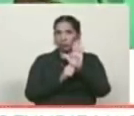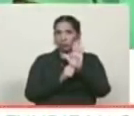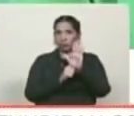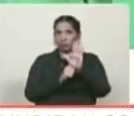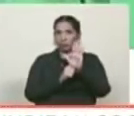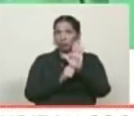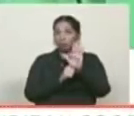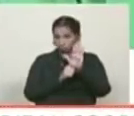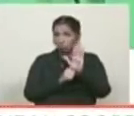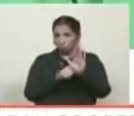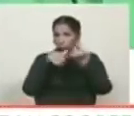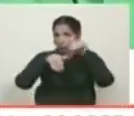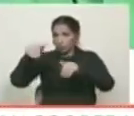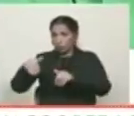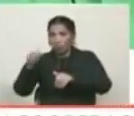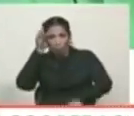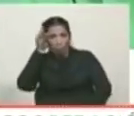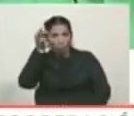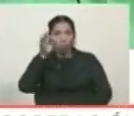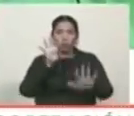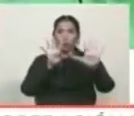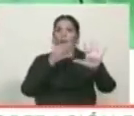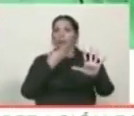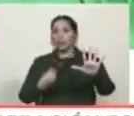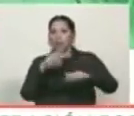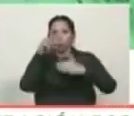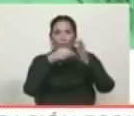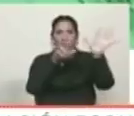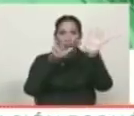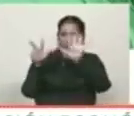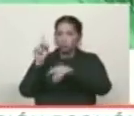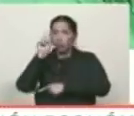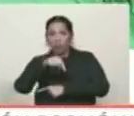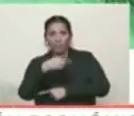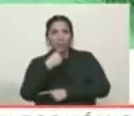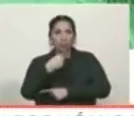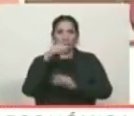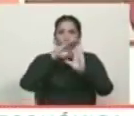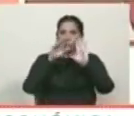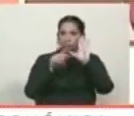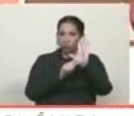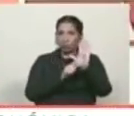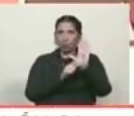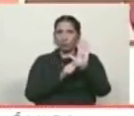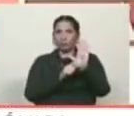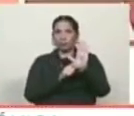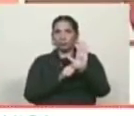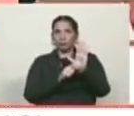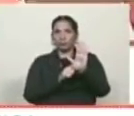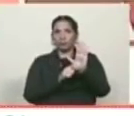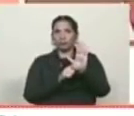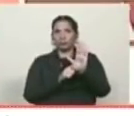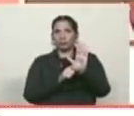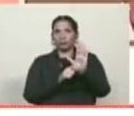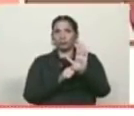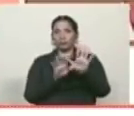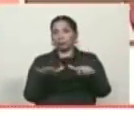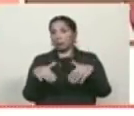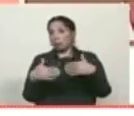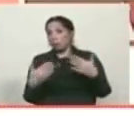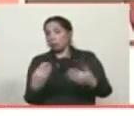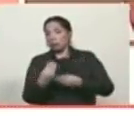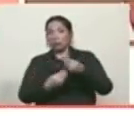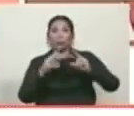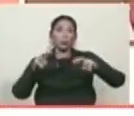Hubo elecciones de concejales el 9 de diciembre del 2018, también como lo establecía la Constitución, y cuando correspondan a